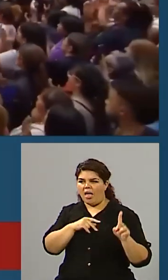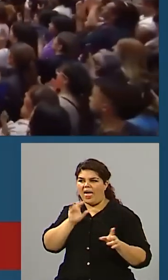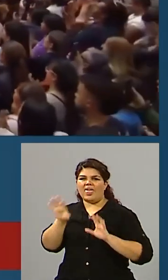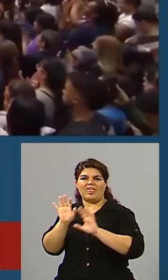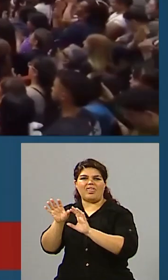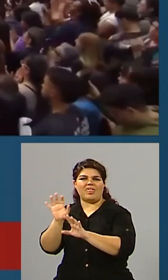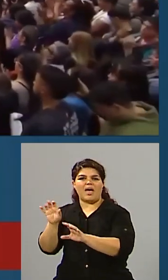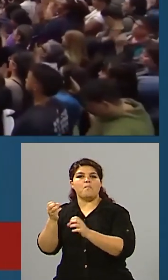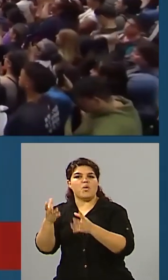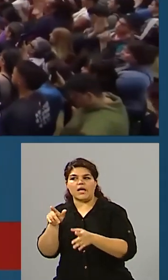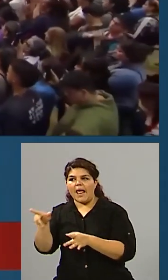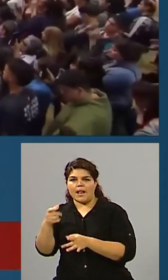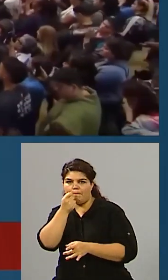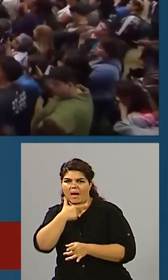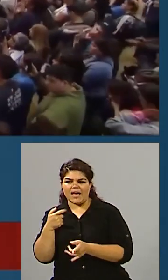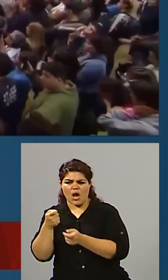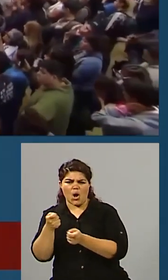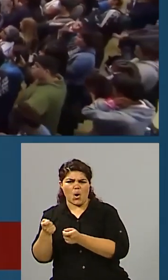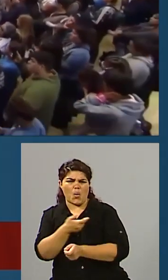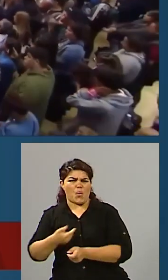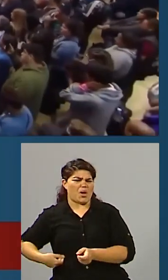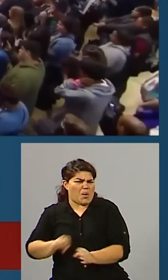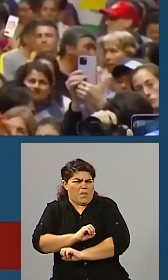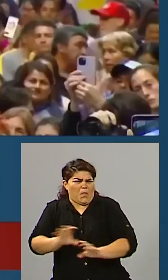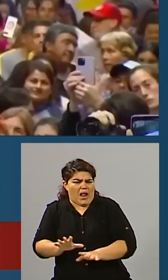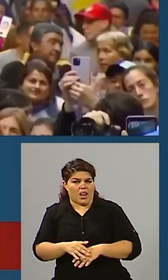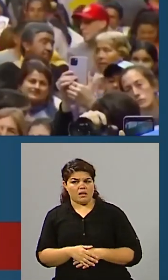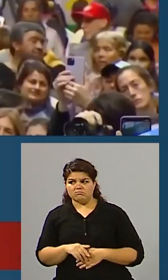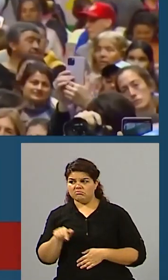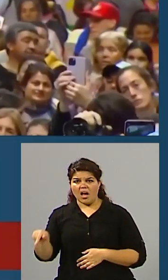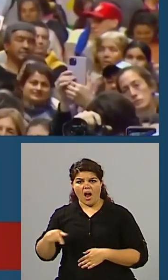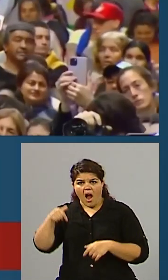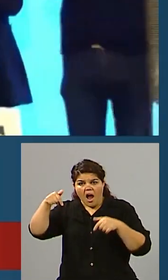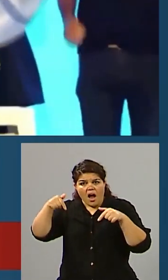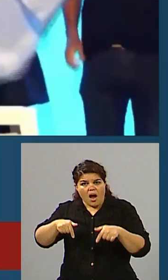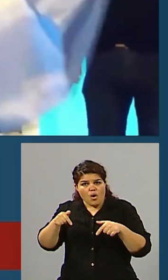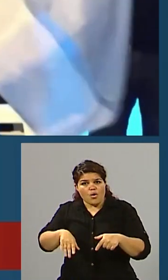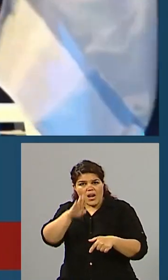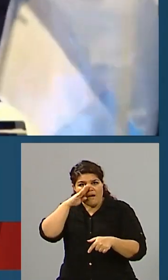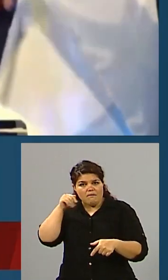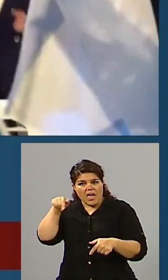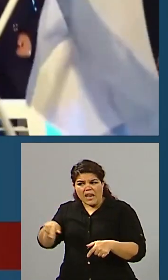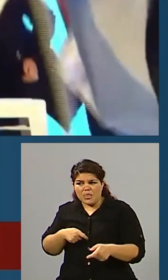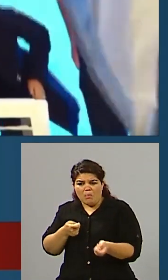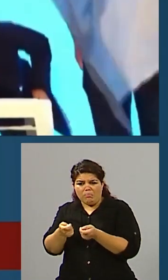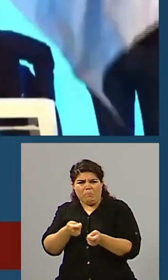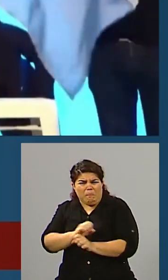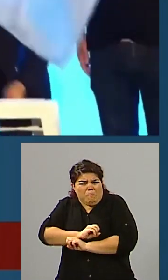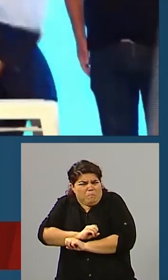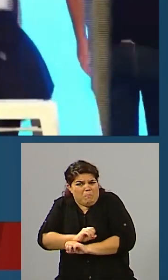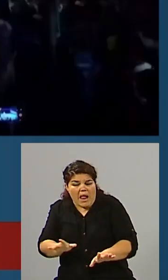Macri. Bueno, ¿cómo habrá sido de malo el gobierno de Alberto Fernández que ni siquiera sus propios partidarios le permitieron presentarse